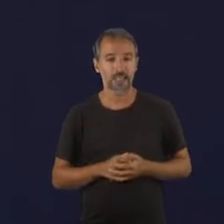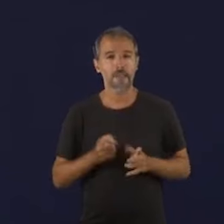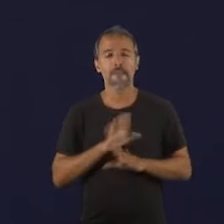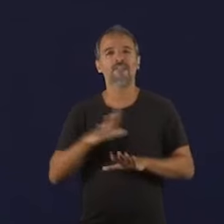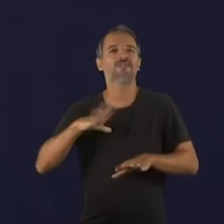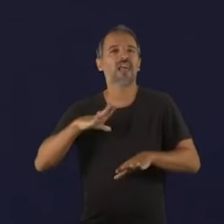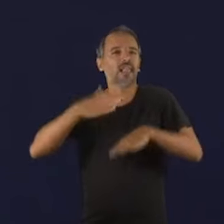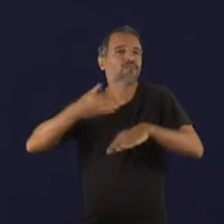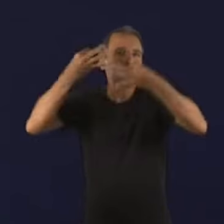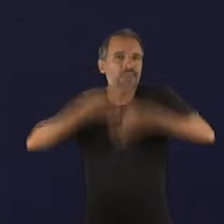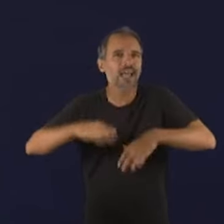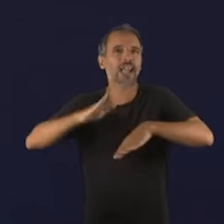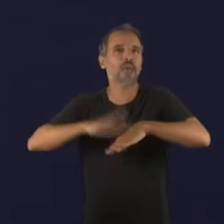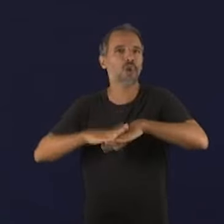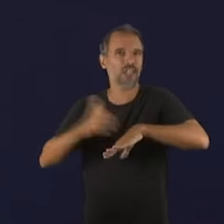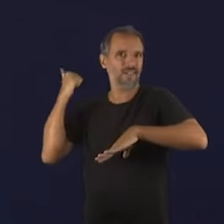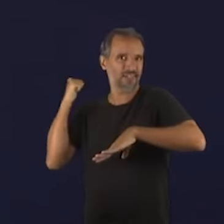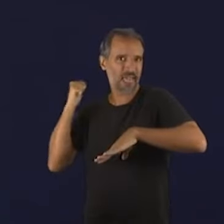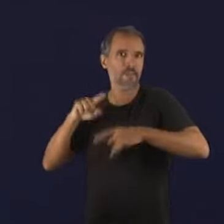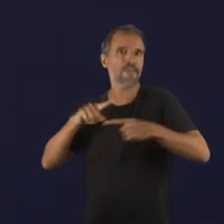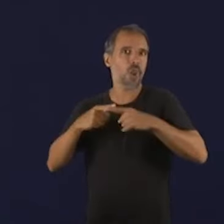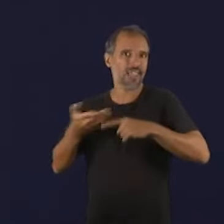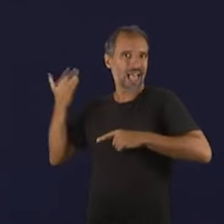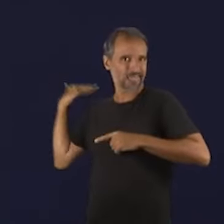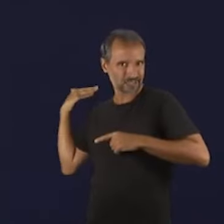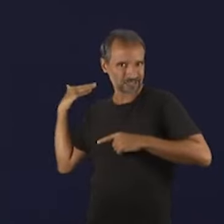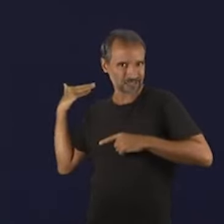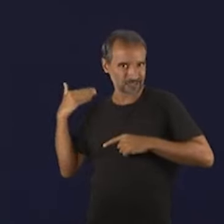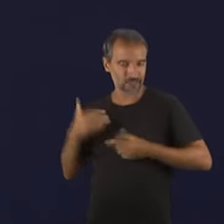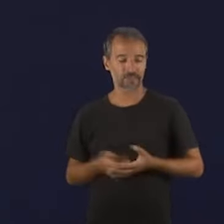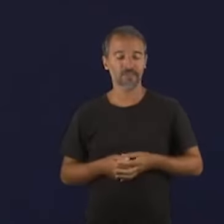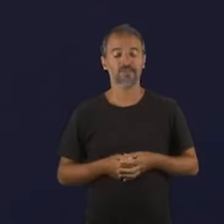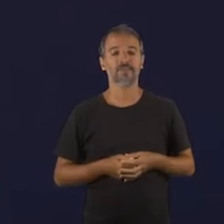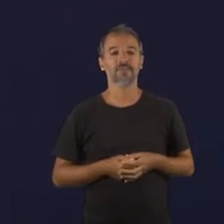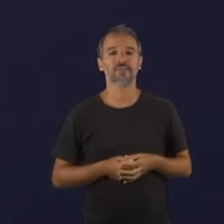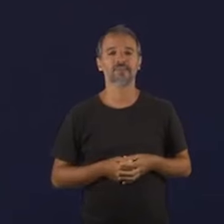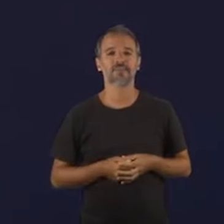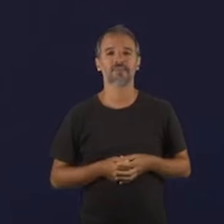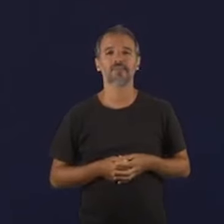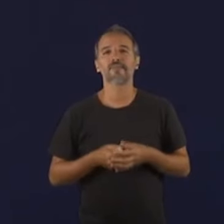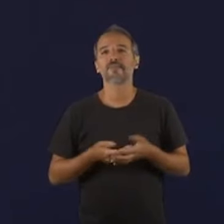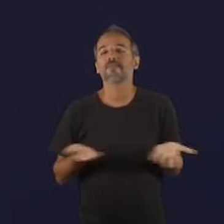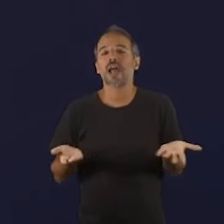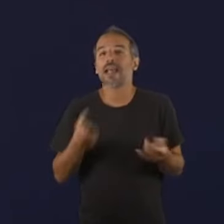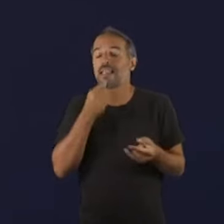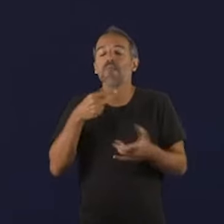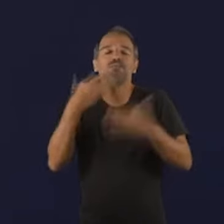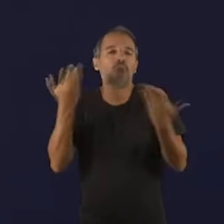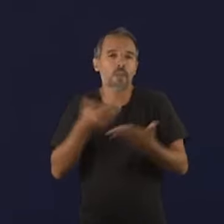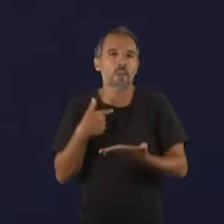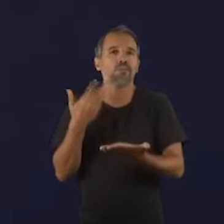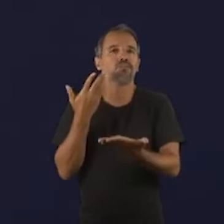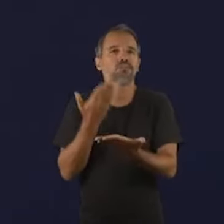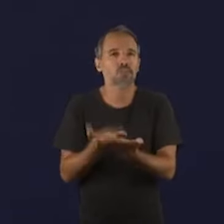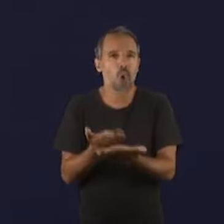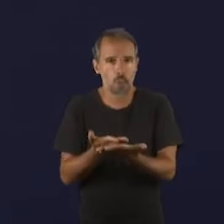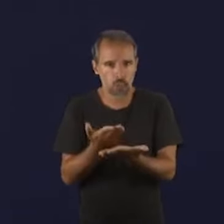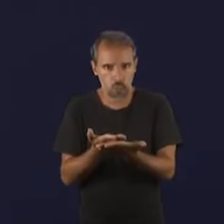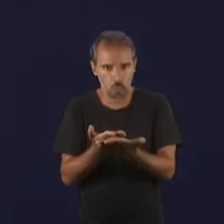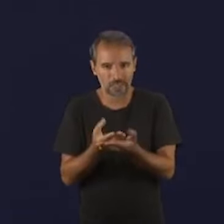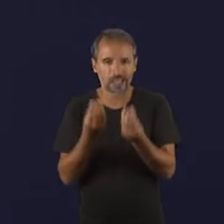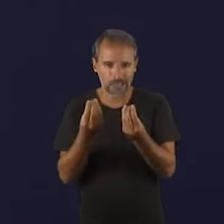irresponsabilidad por parte de la política Ahora si la propuesta es